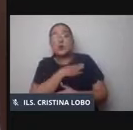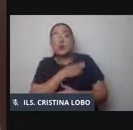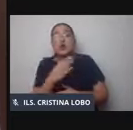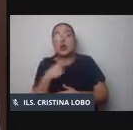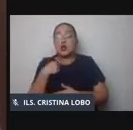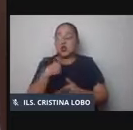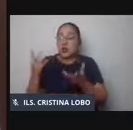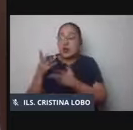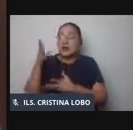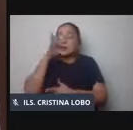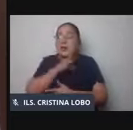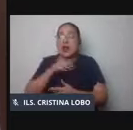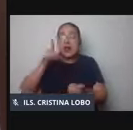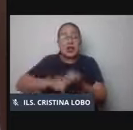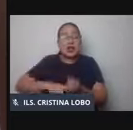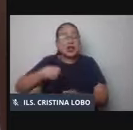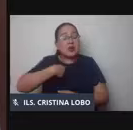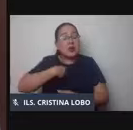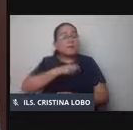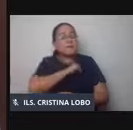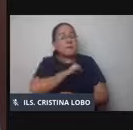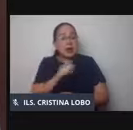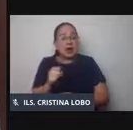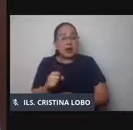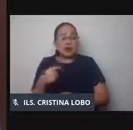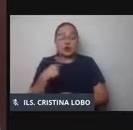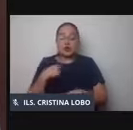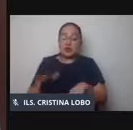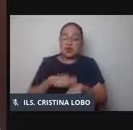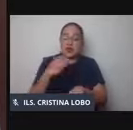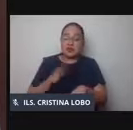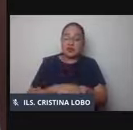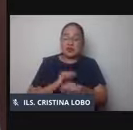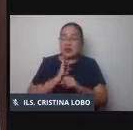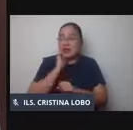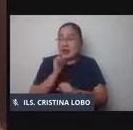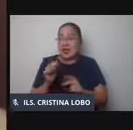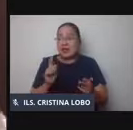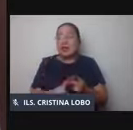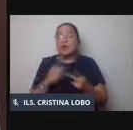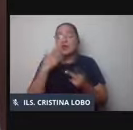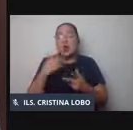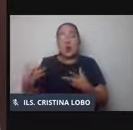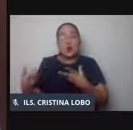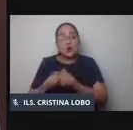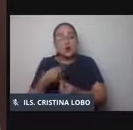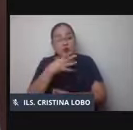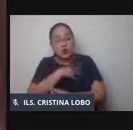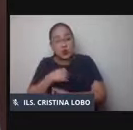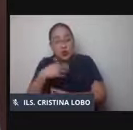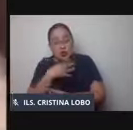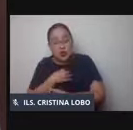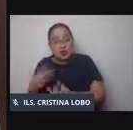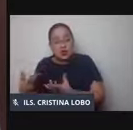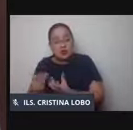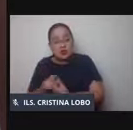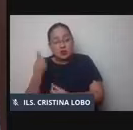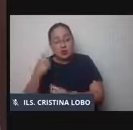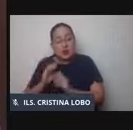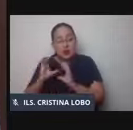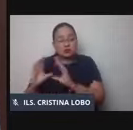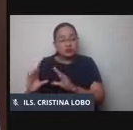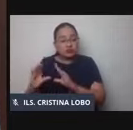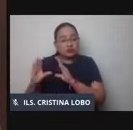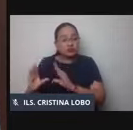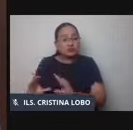Entonces, al no haber aprobado un examen, al no estar dedicando suficiente tiempo a la crianza, al no estar, por ejemplo, en un proceso, al